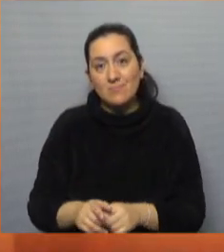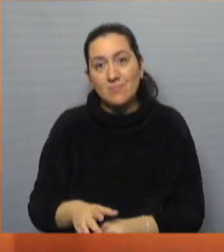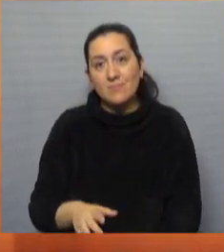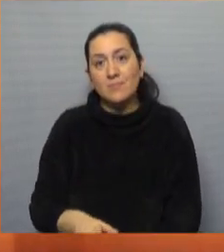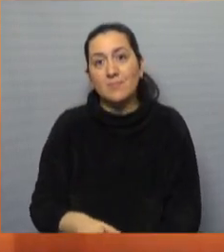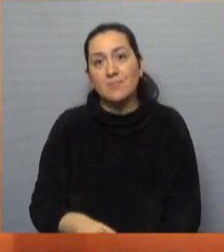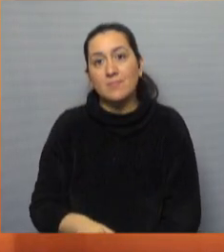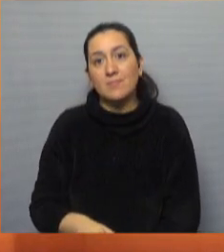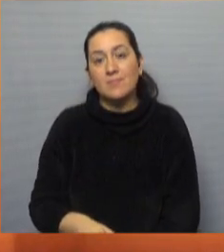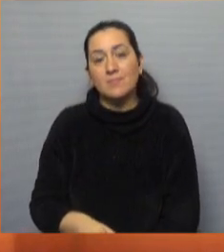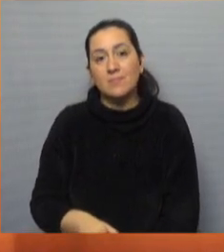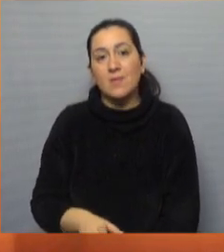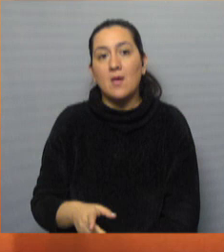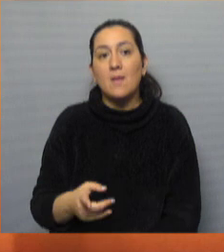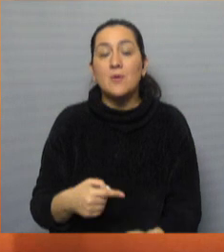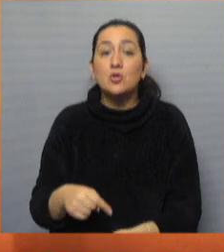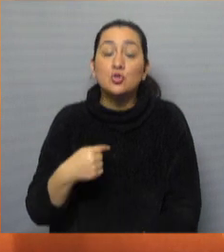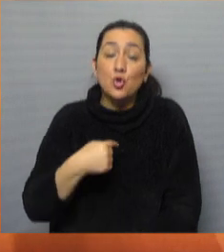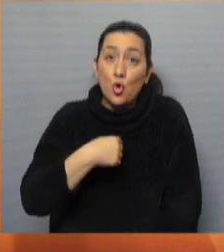como sugerencia